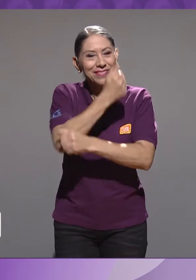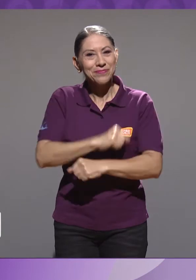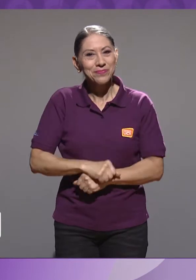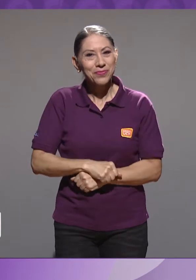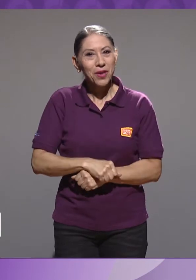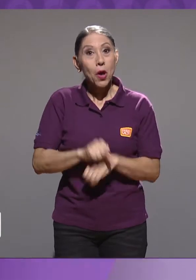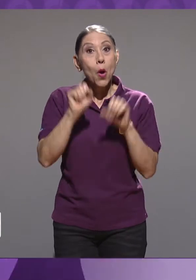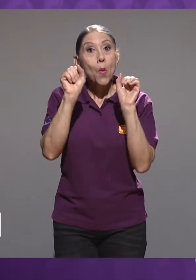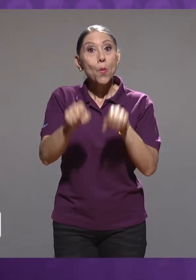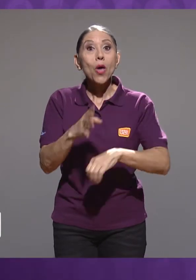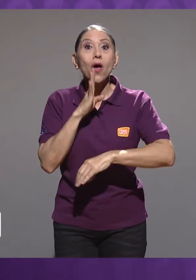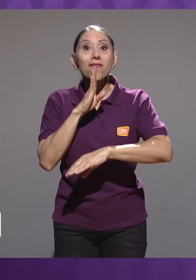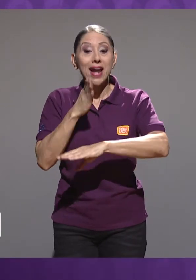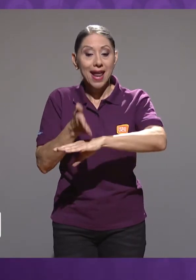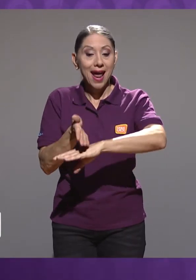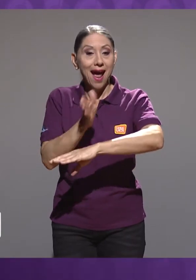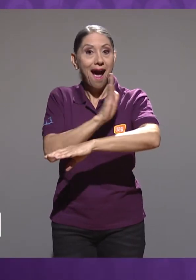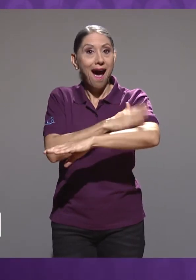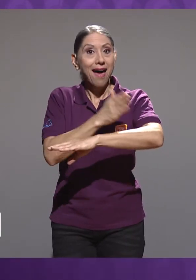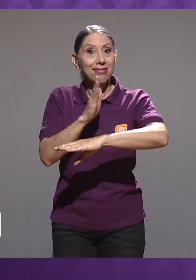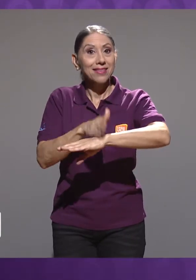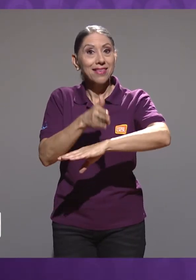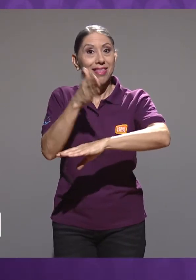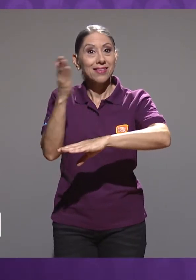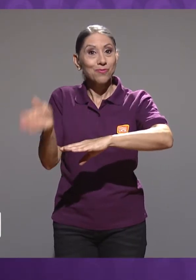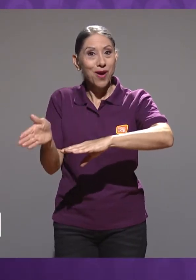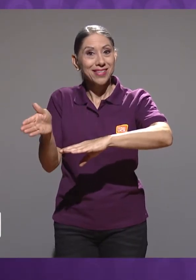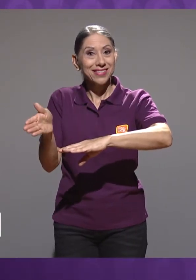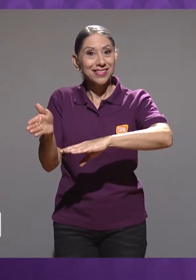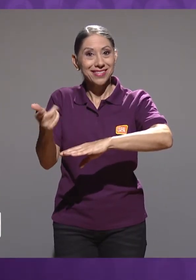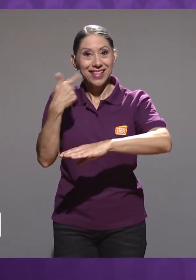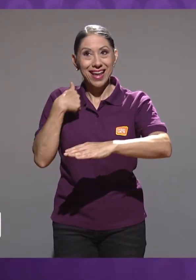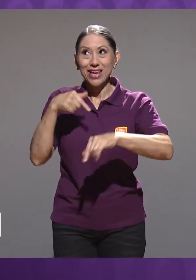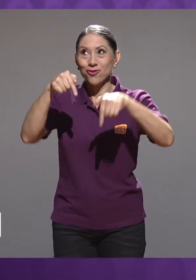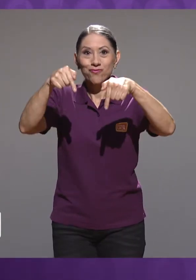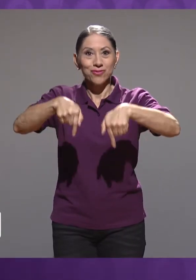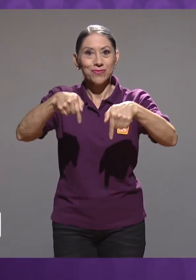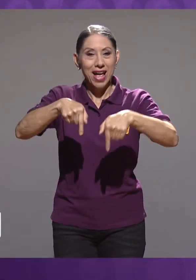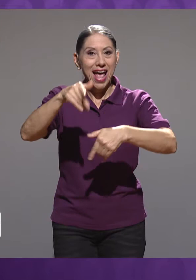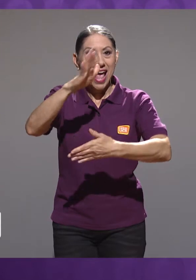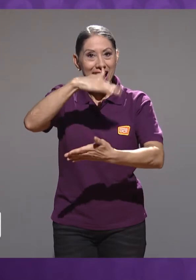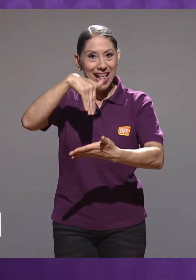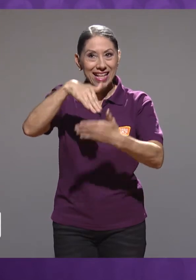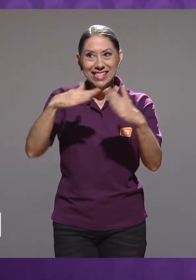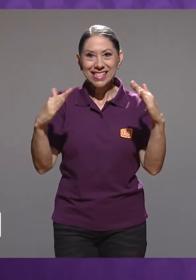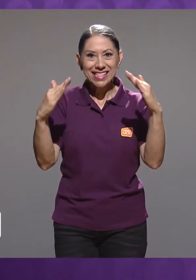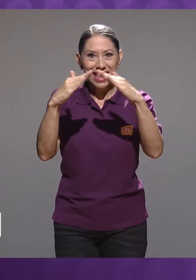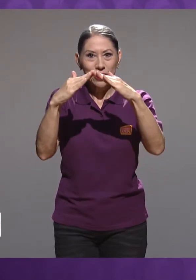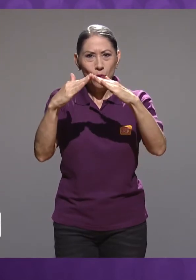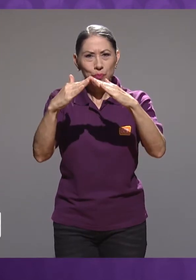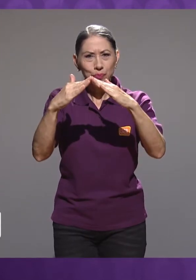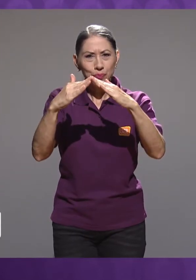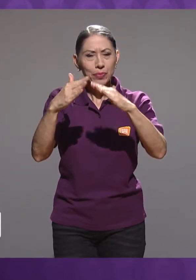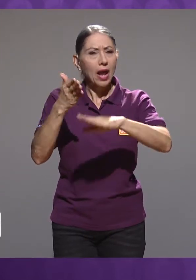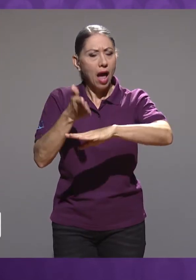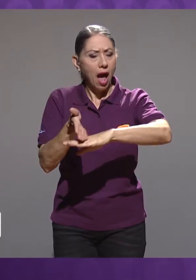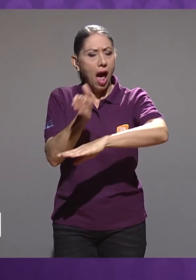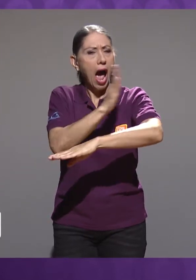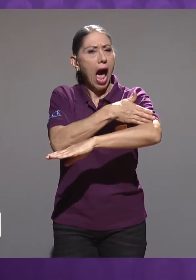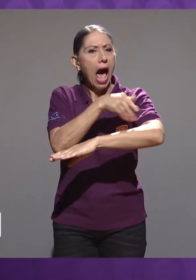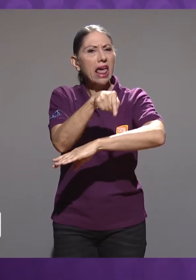Puedo describirle un antes y un después de haber llegado al centro. Bueno, el antes